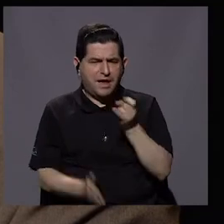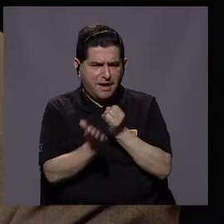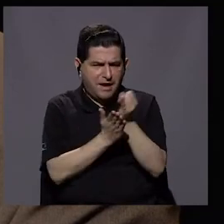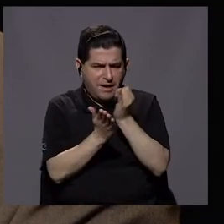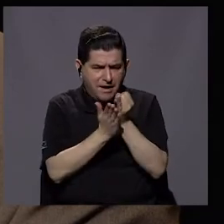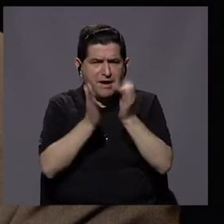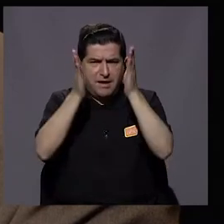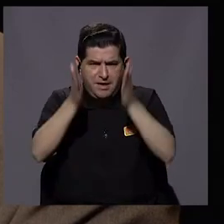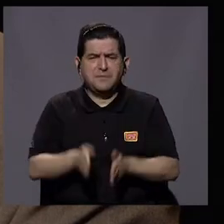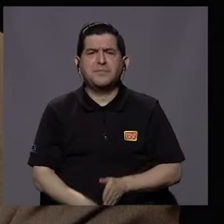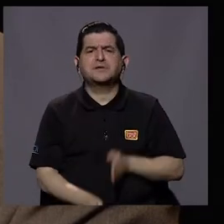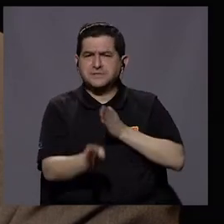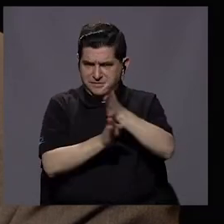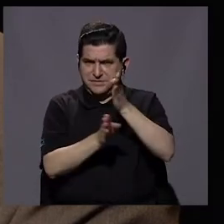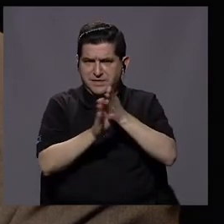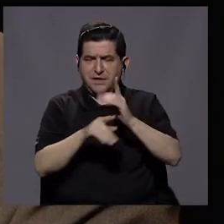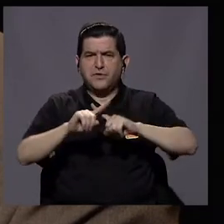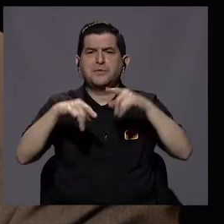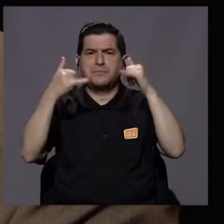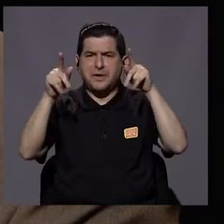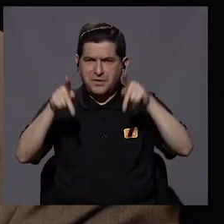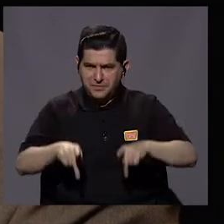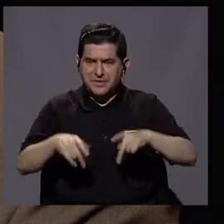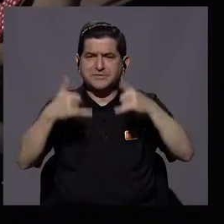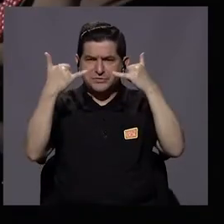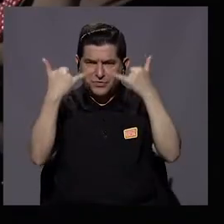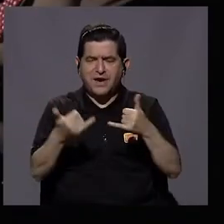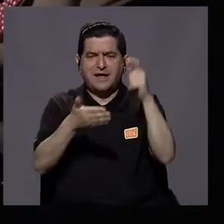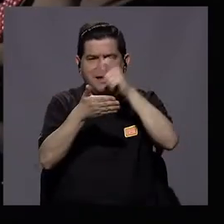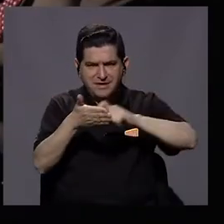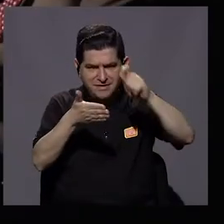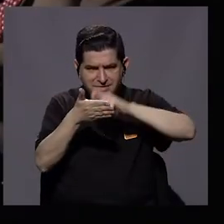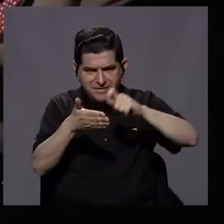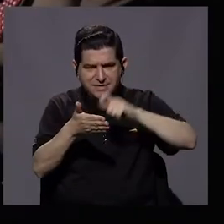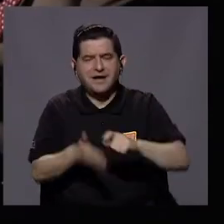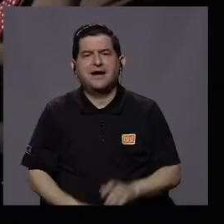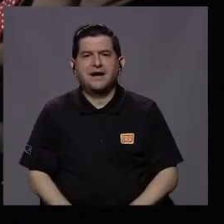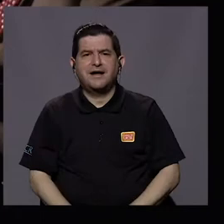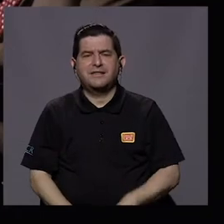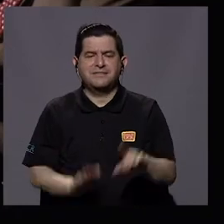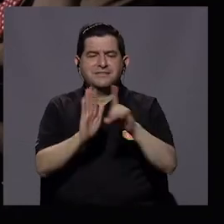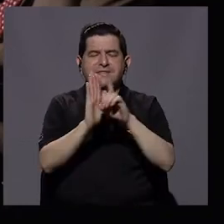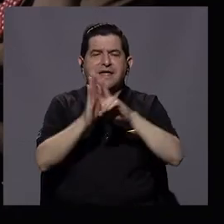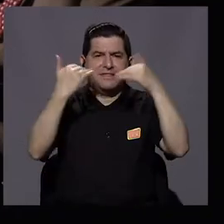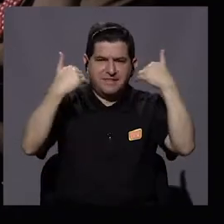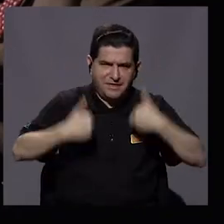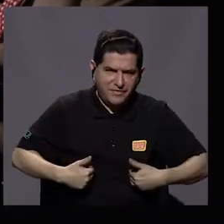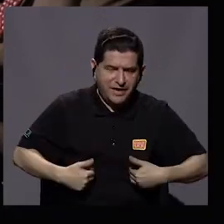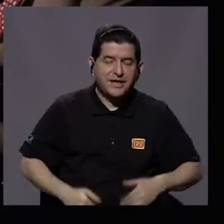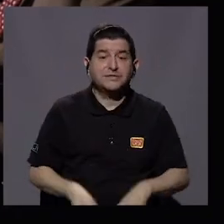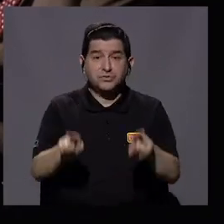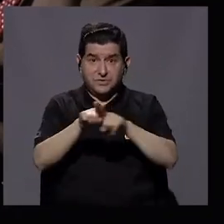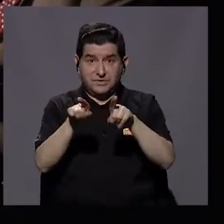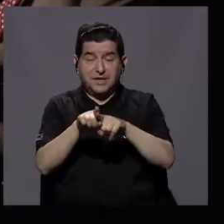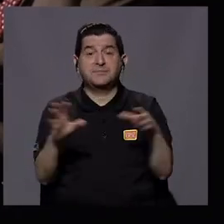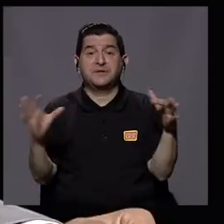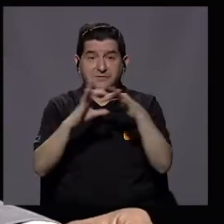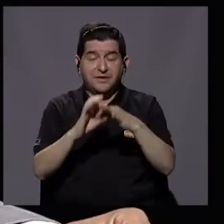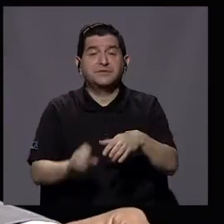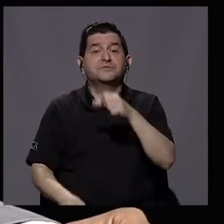trayectoria, pero además una persona que desde hace algún tiempo viene escribiendo sobre ideología, sobre derechos humanos, sobre vejez